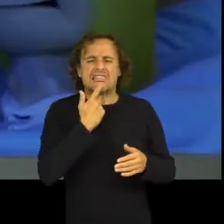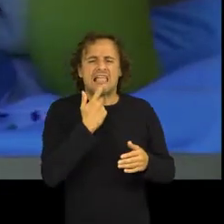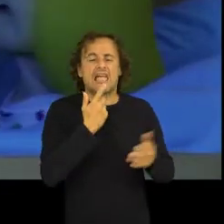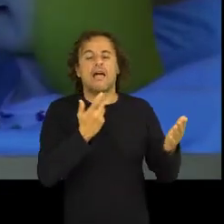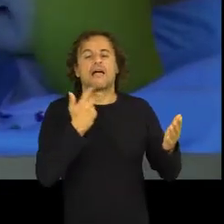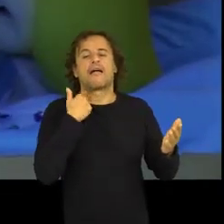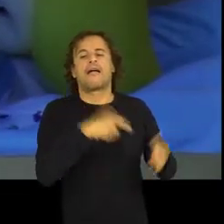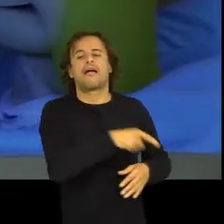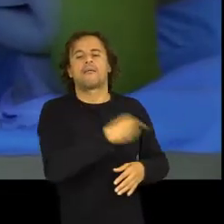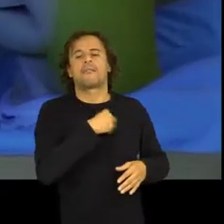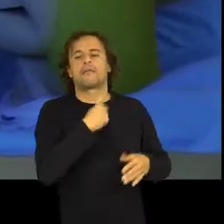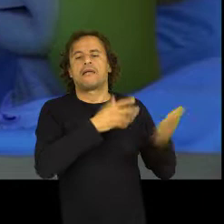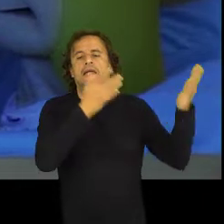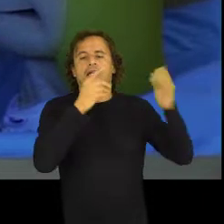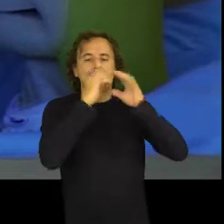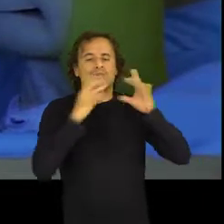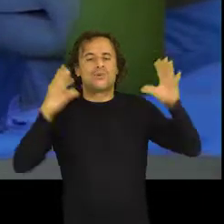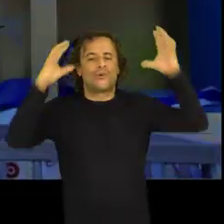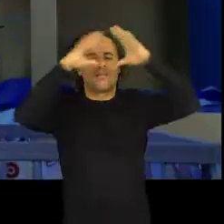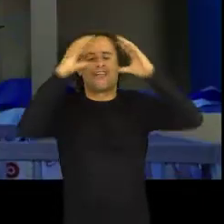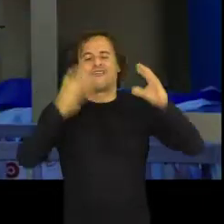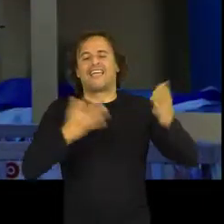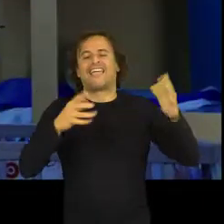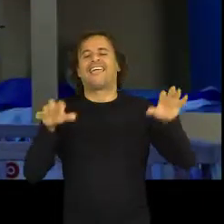E tatá, que debe de estar soñando.